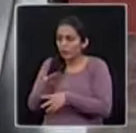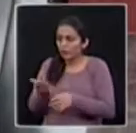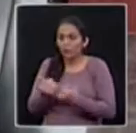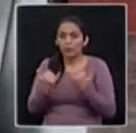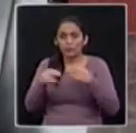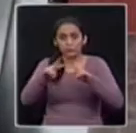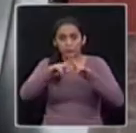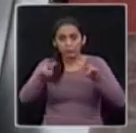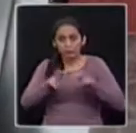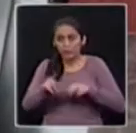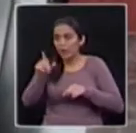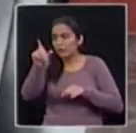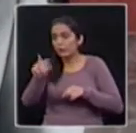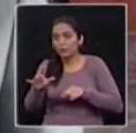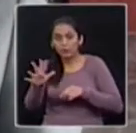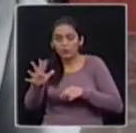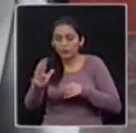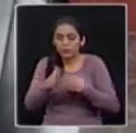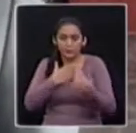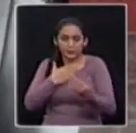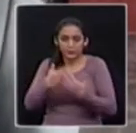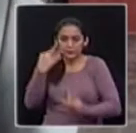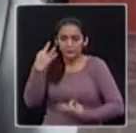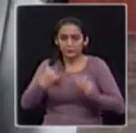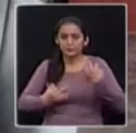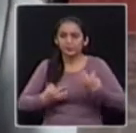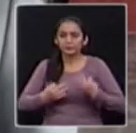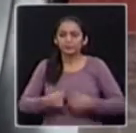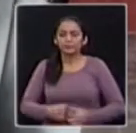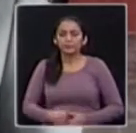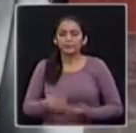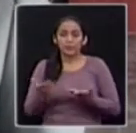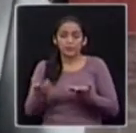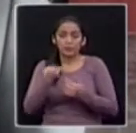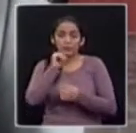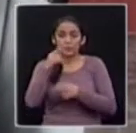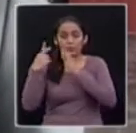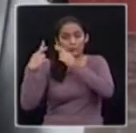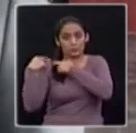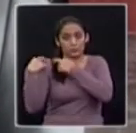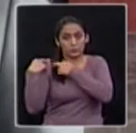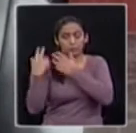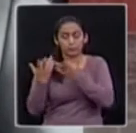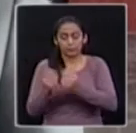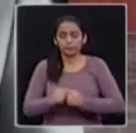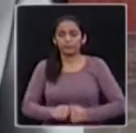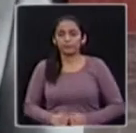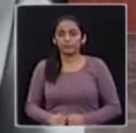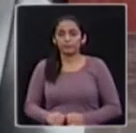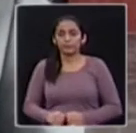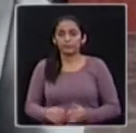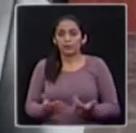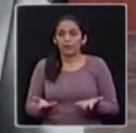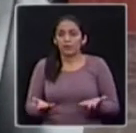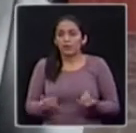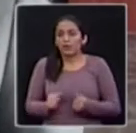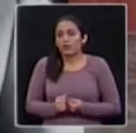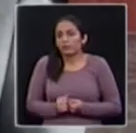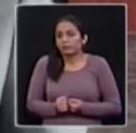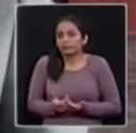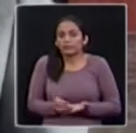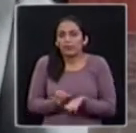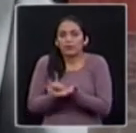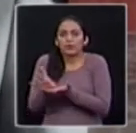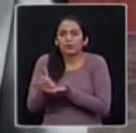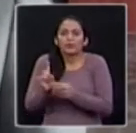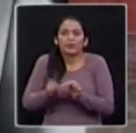Ha procedido a censurar en base a las pruebas presentadas, el claro incumplimiento de las funciones del ex contralor. La destitución, pues evidentemente ya no